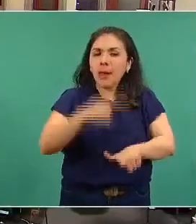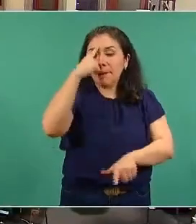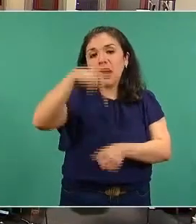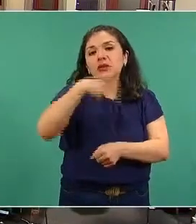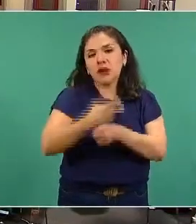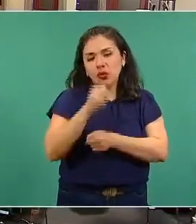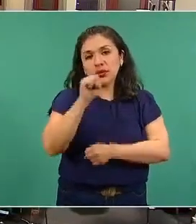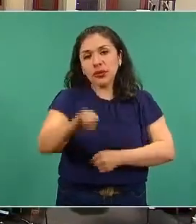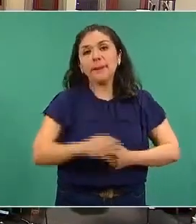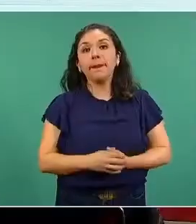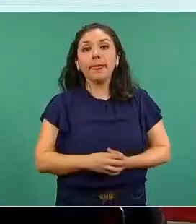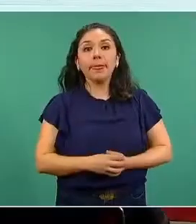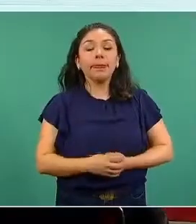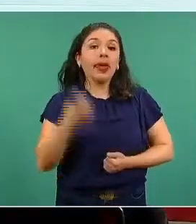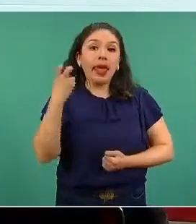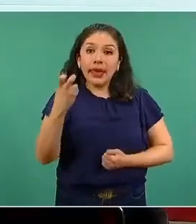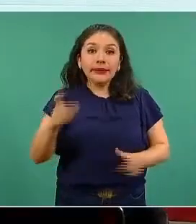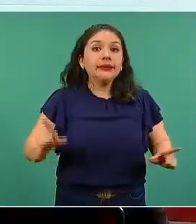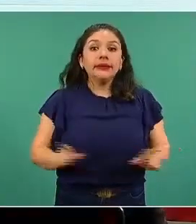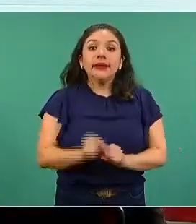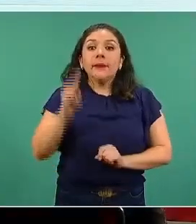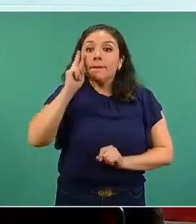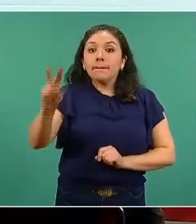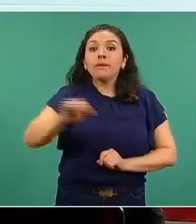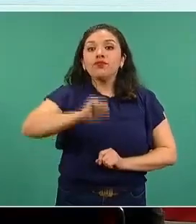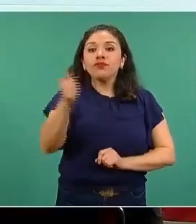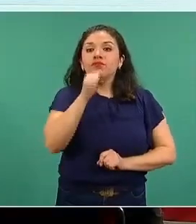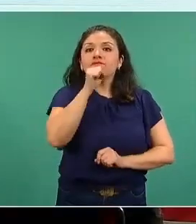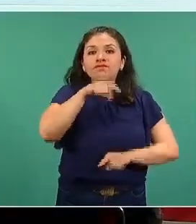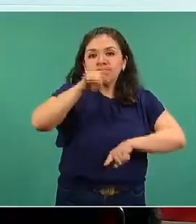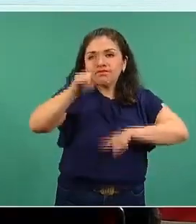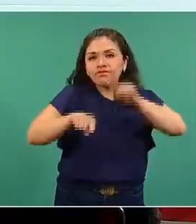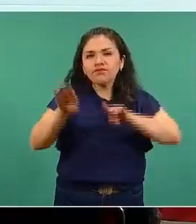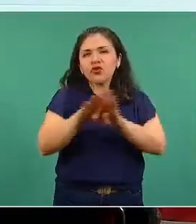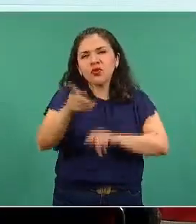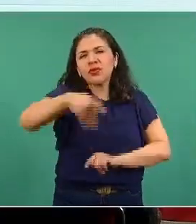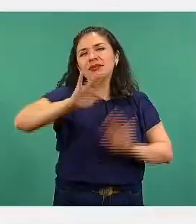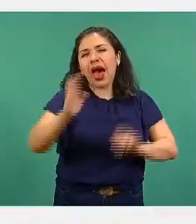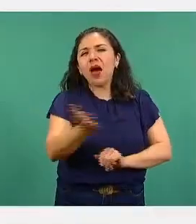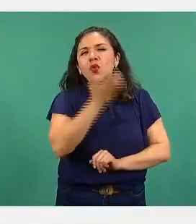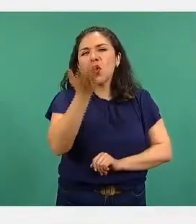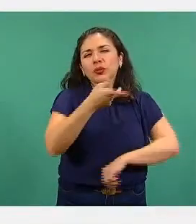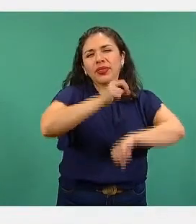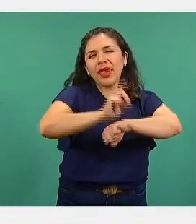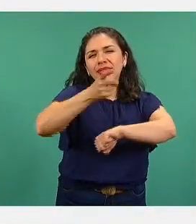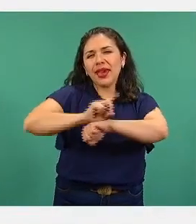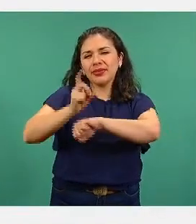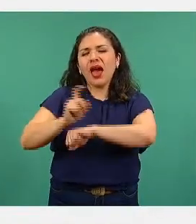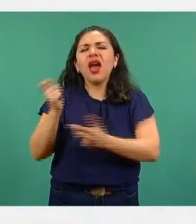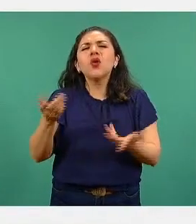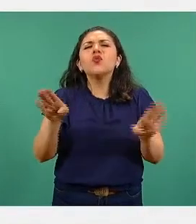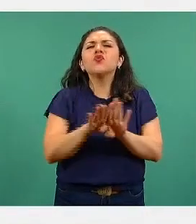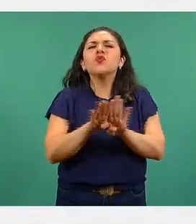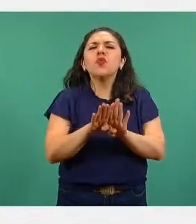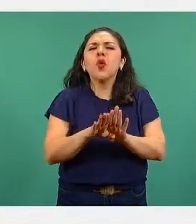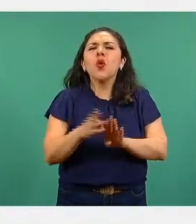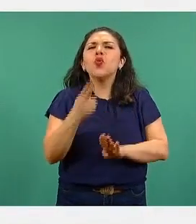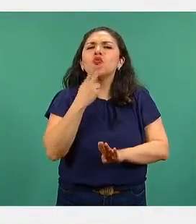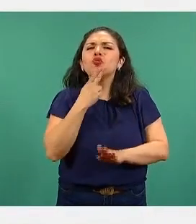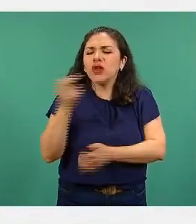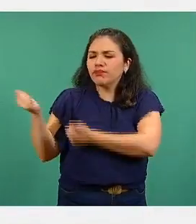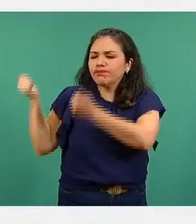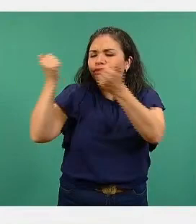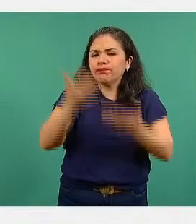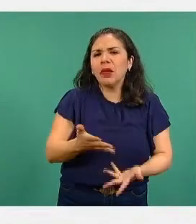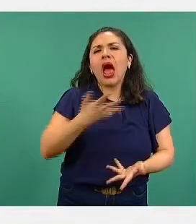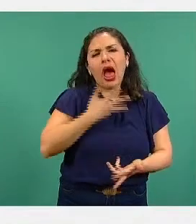segunda dosis. Aquí tenemos, como la gráfica que ya nos estamos acostumbrando a ver todos los días, cómo se está utilizando el paquete. Todavía hay